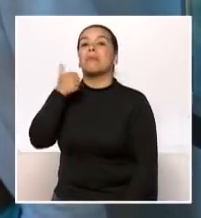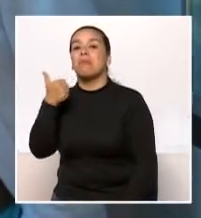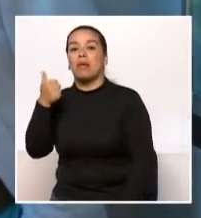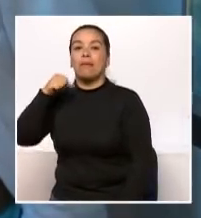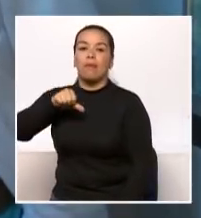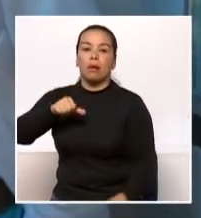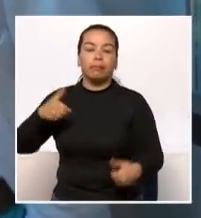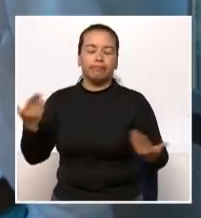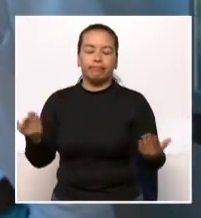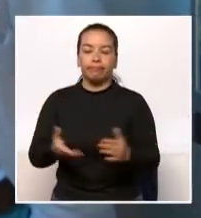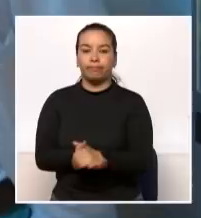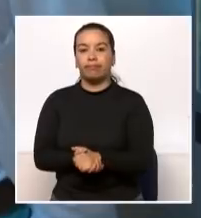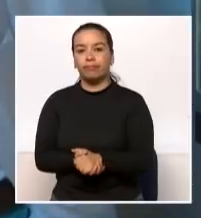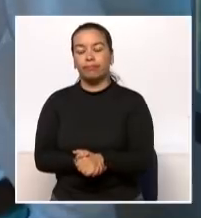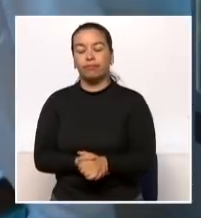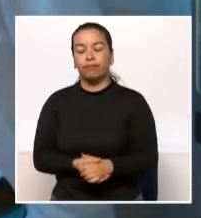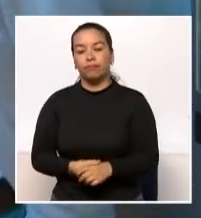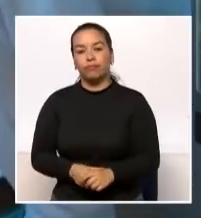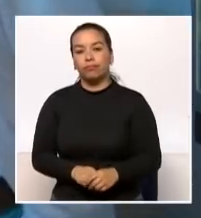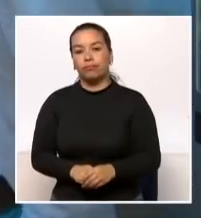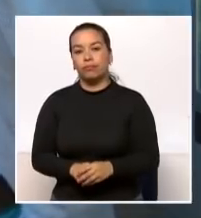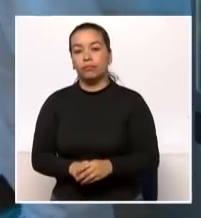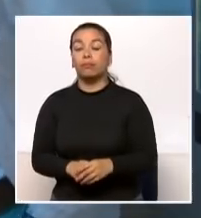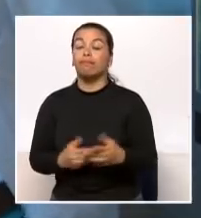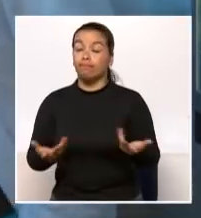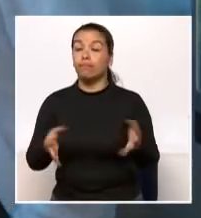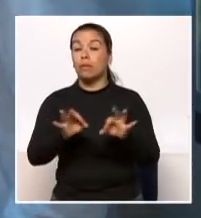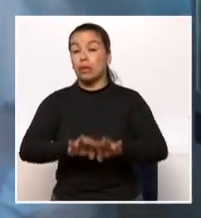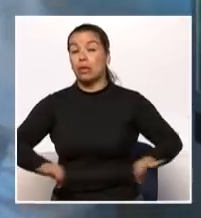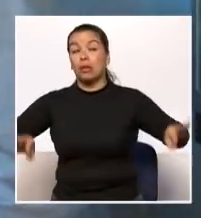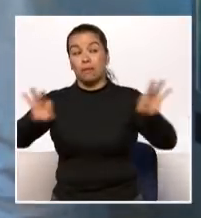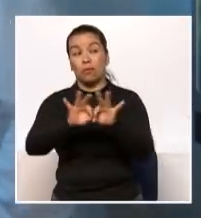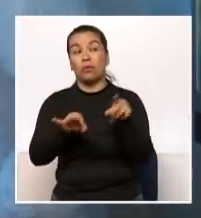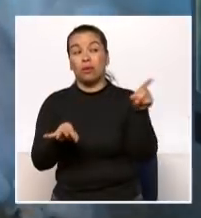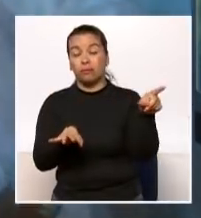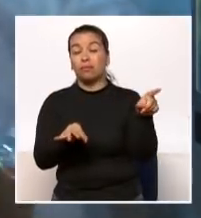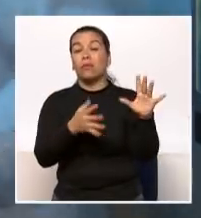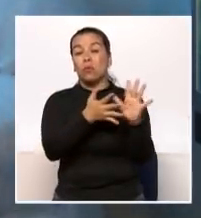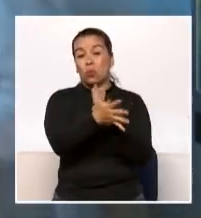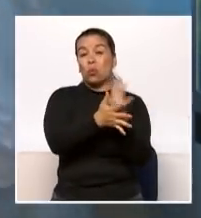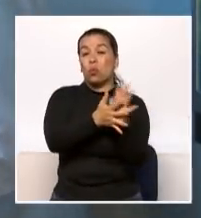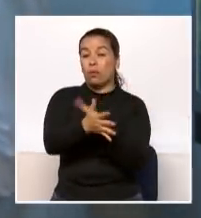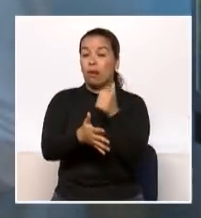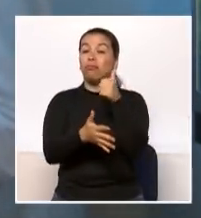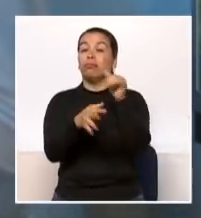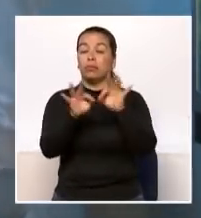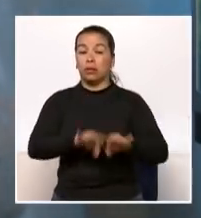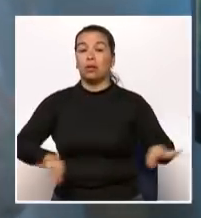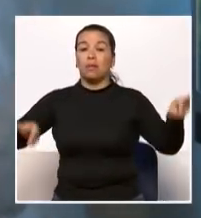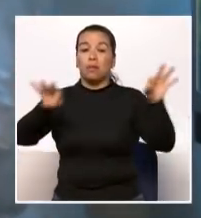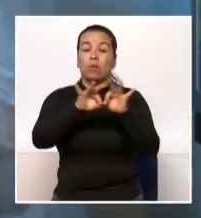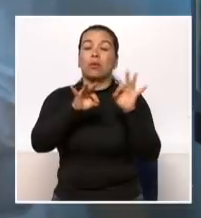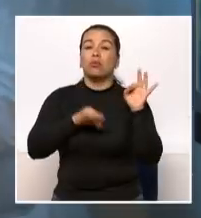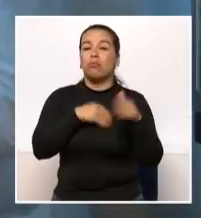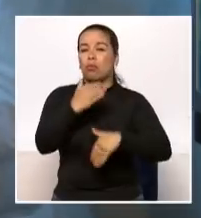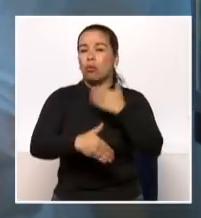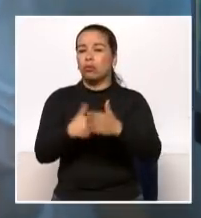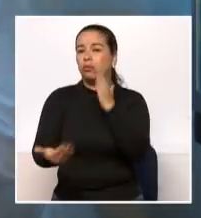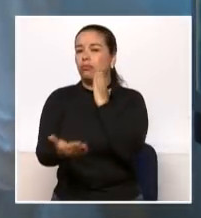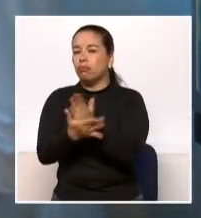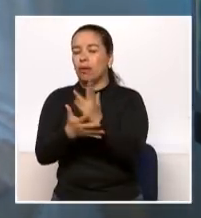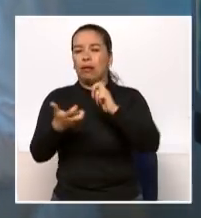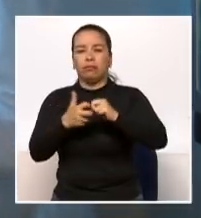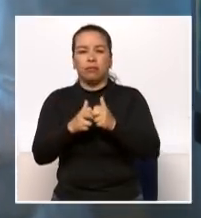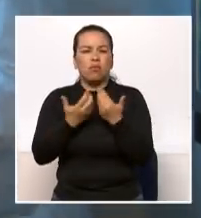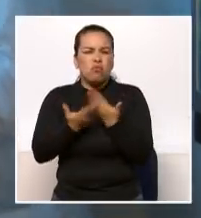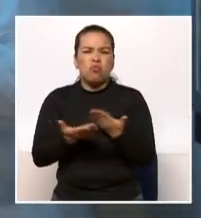¿cierto? Es muy importante ese tema de la aterosclerosis, que cuando hay procesos obstructivos